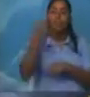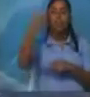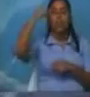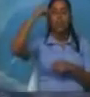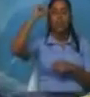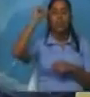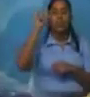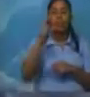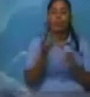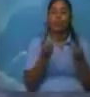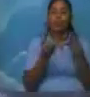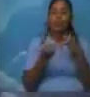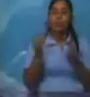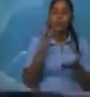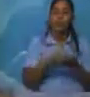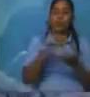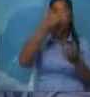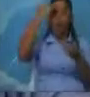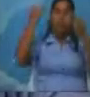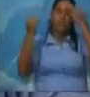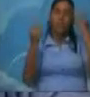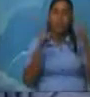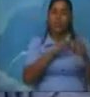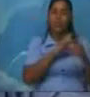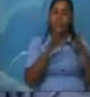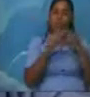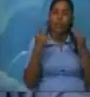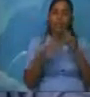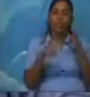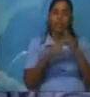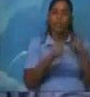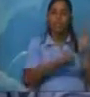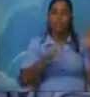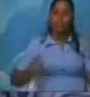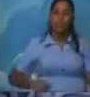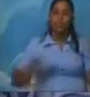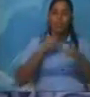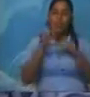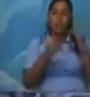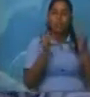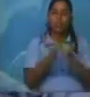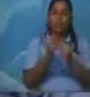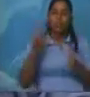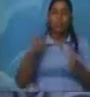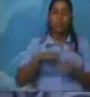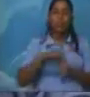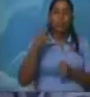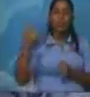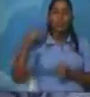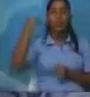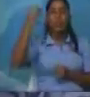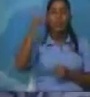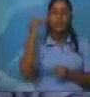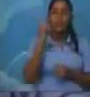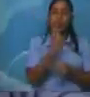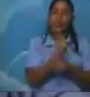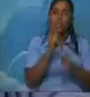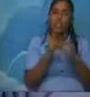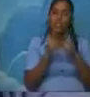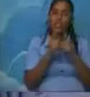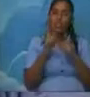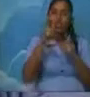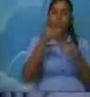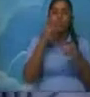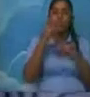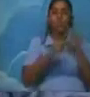olvidamos de las cosas que el señor ha hecho con nosotros tenemos que pensar un ratico de lo que el Señor hizo con